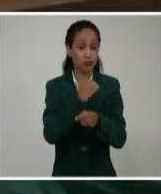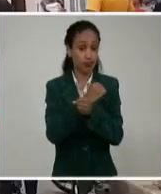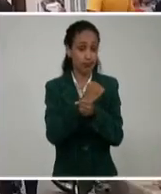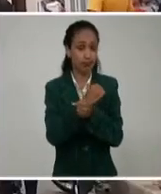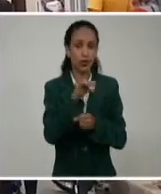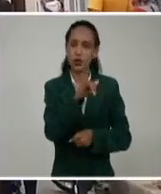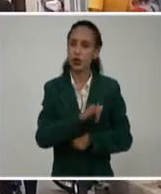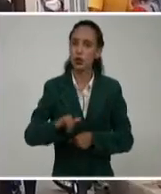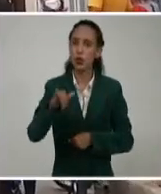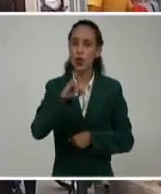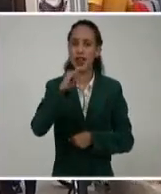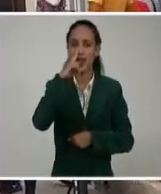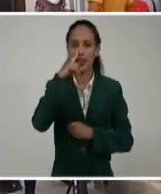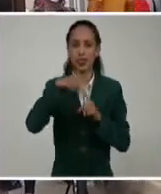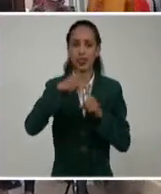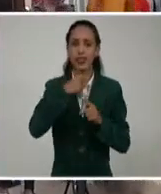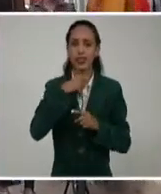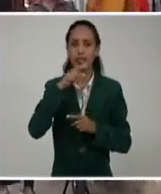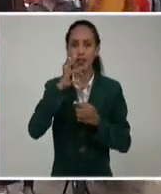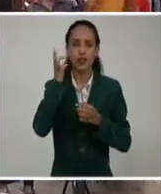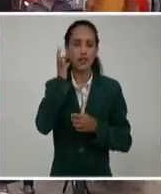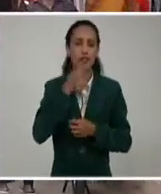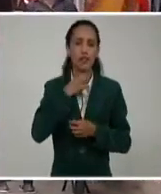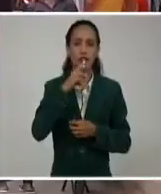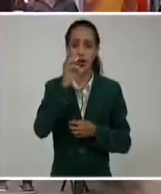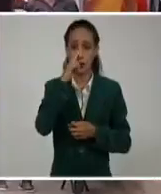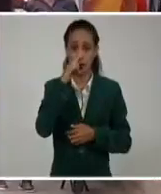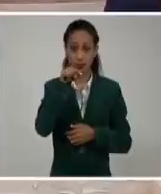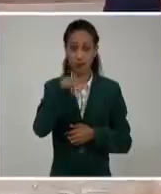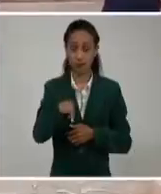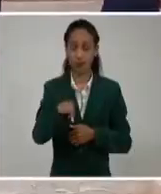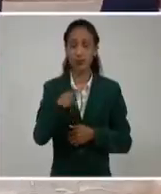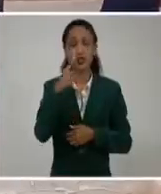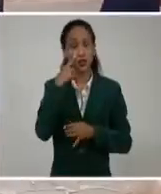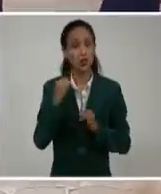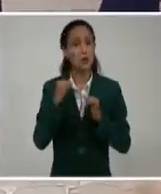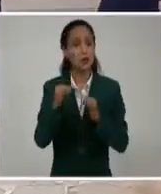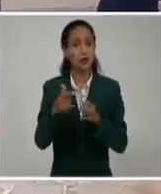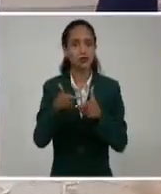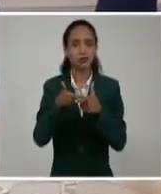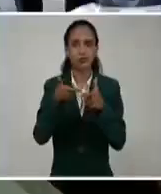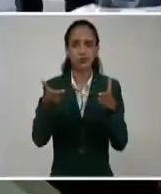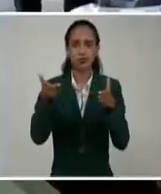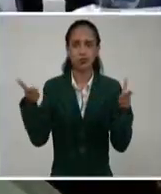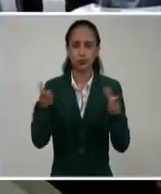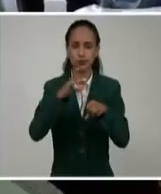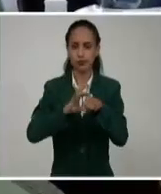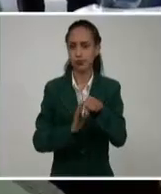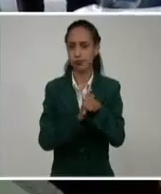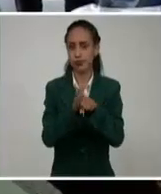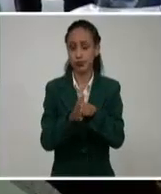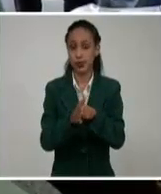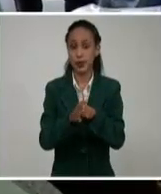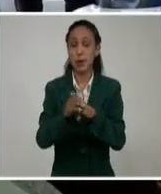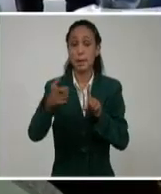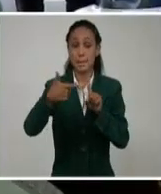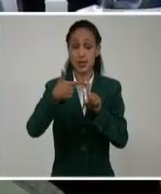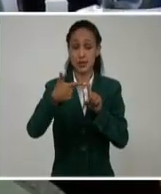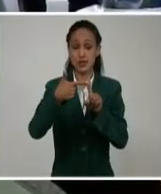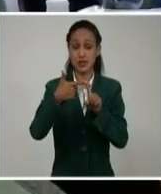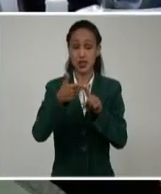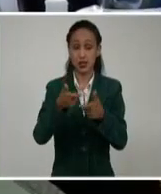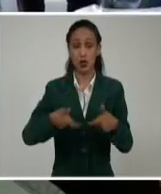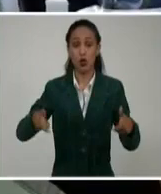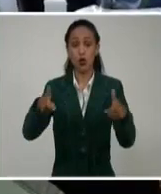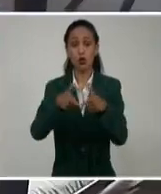interferón. Los pronósticos indican un aumento del número de casos en la provincia. Ante ello, el vicepresidente del Consejo de Defensa, Mario Sabines